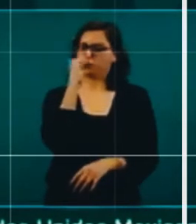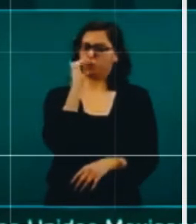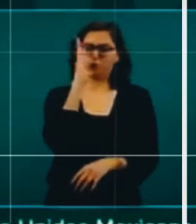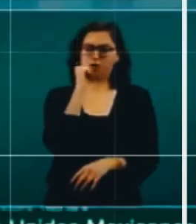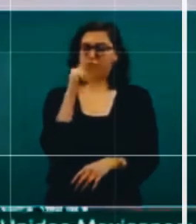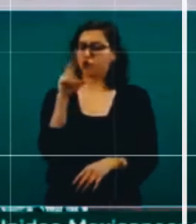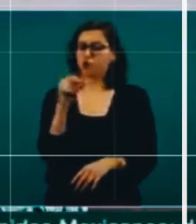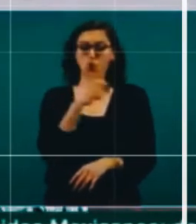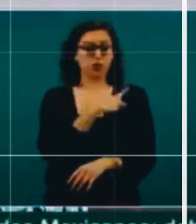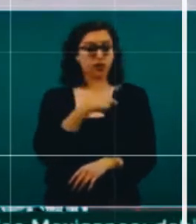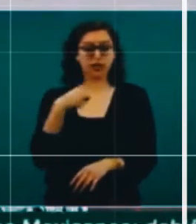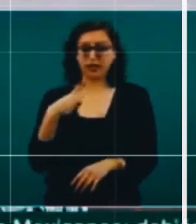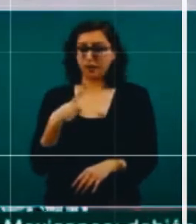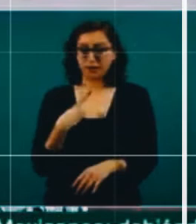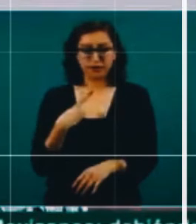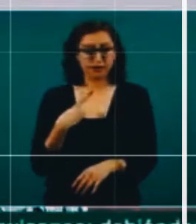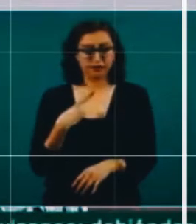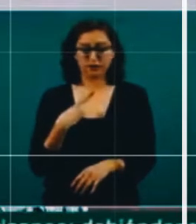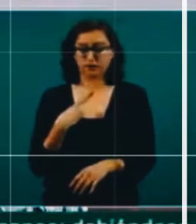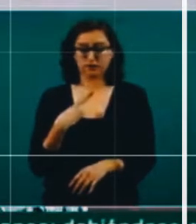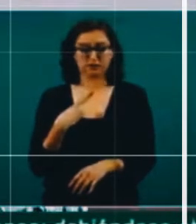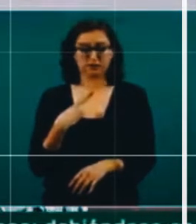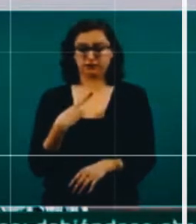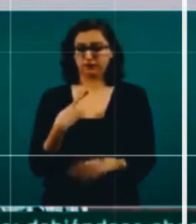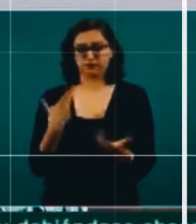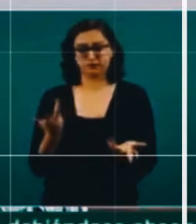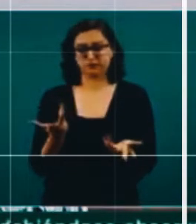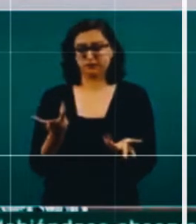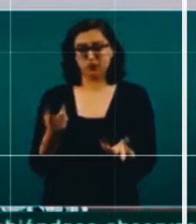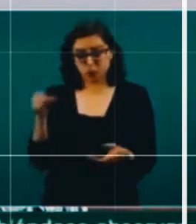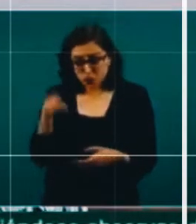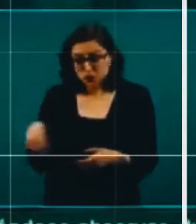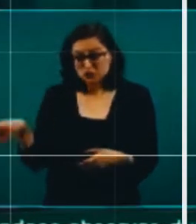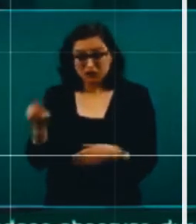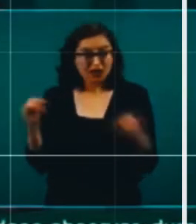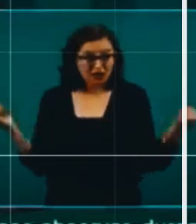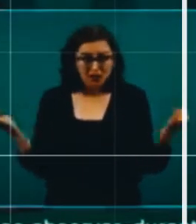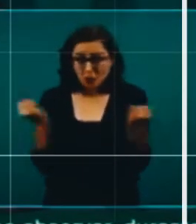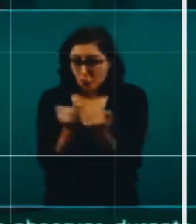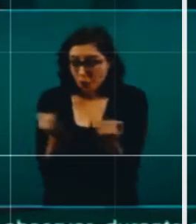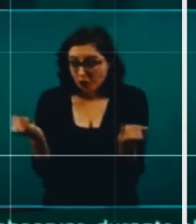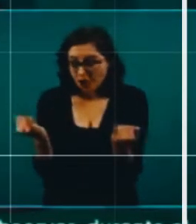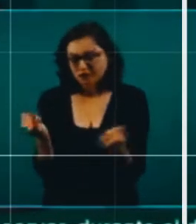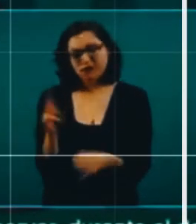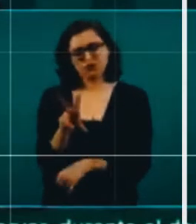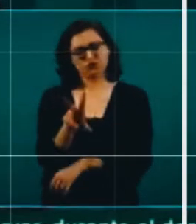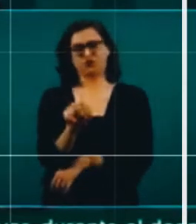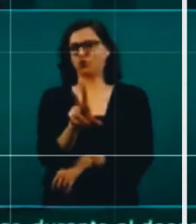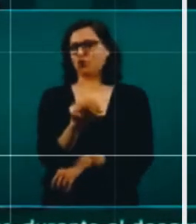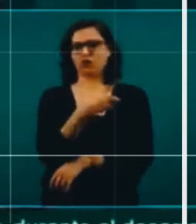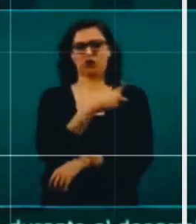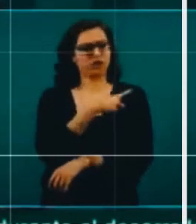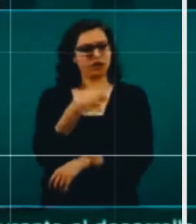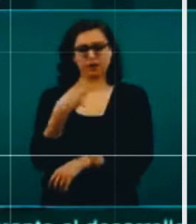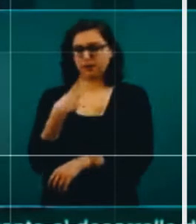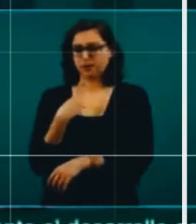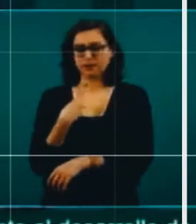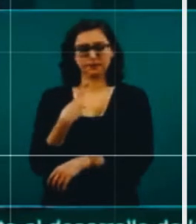No se debe de utilizar la violencia.